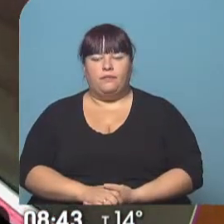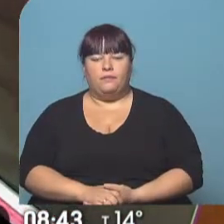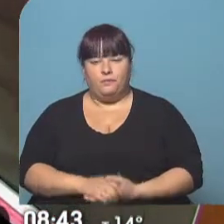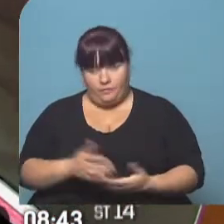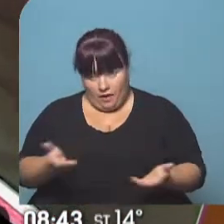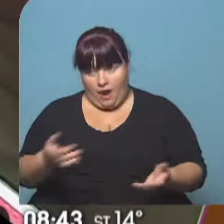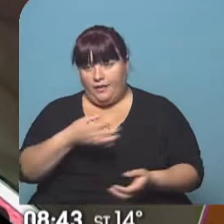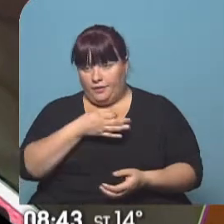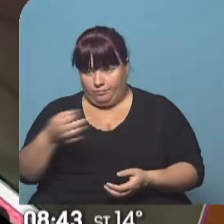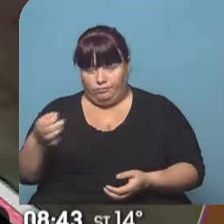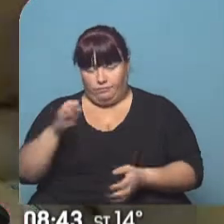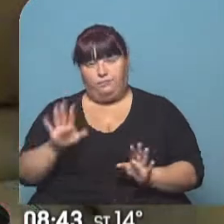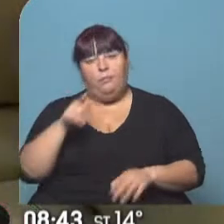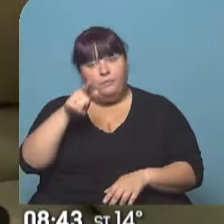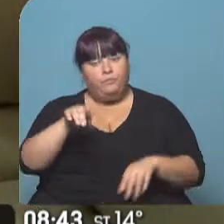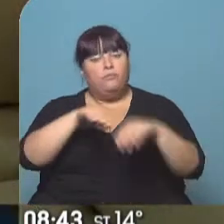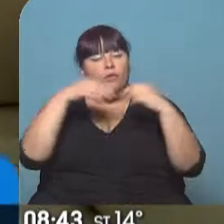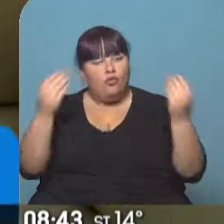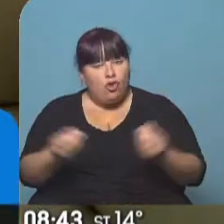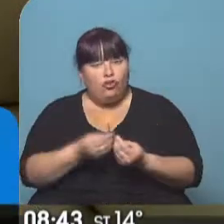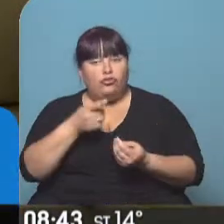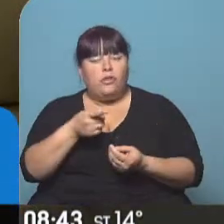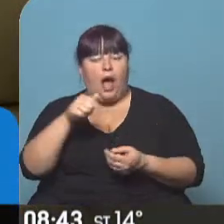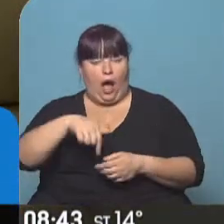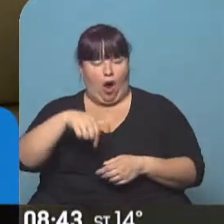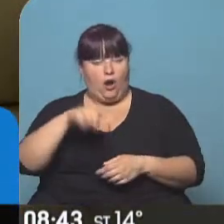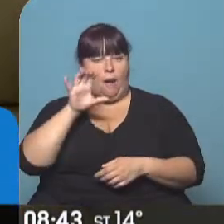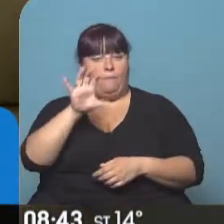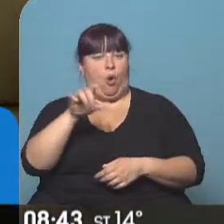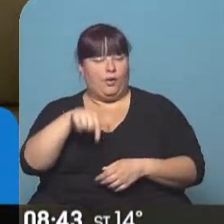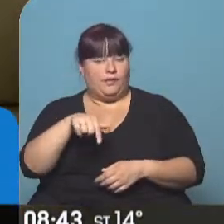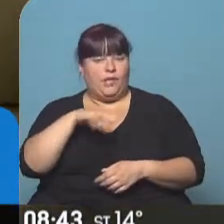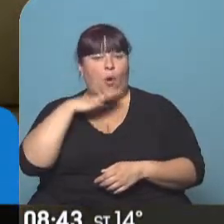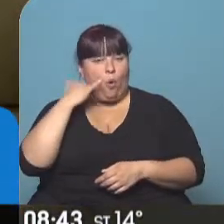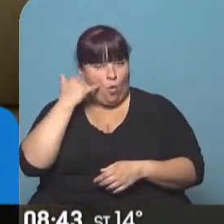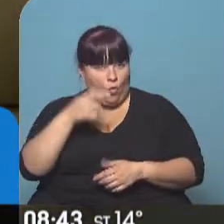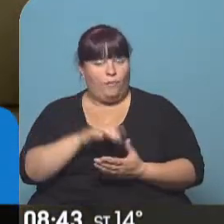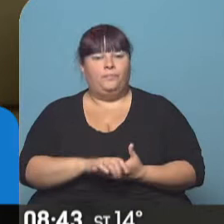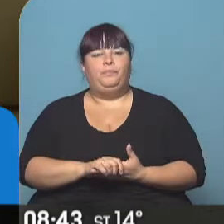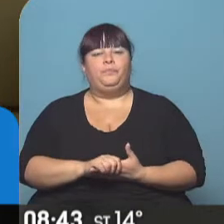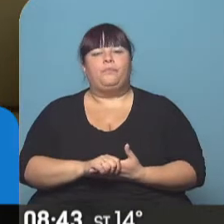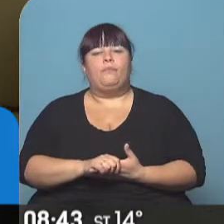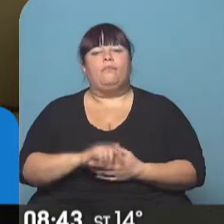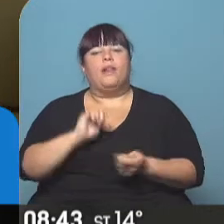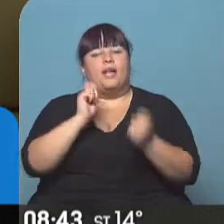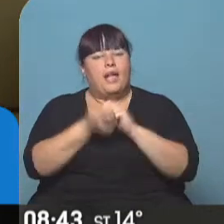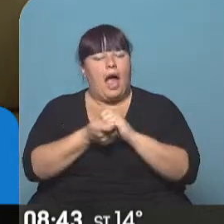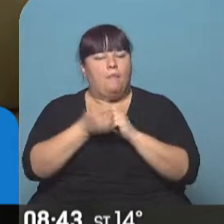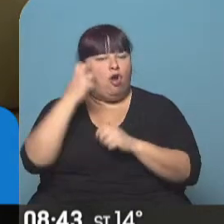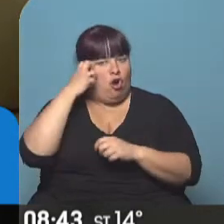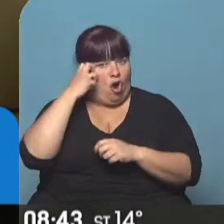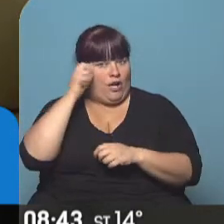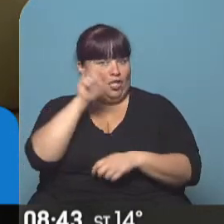claro es así alejandro y esos son los números que están aquí en la provincia de jujuy y la renovación del parlamento